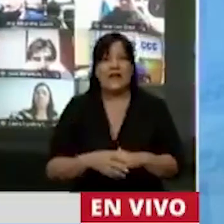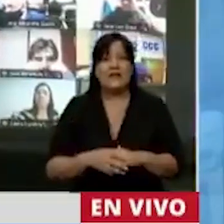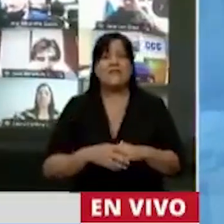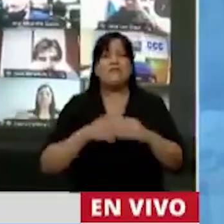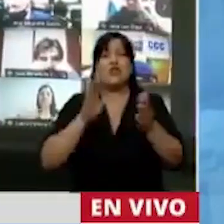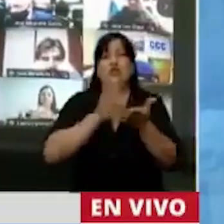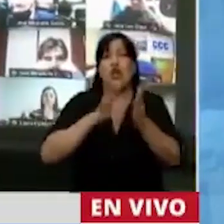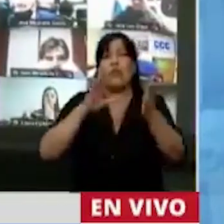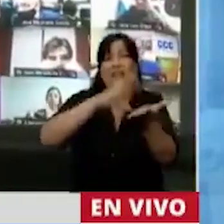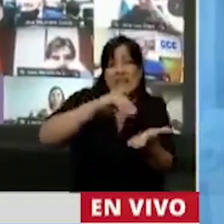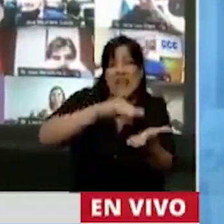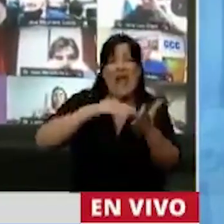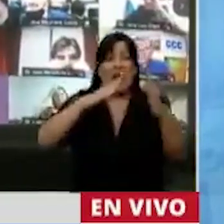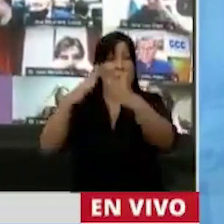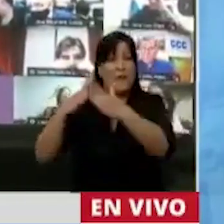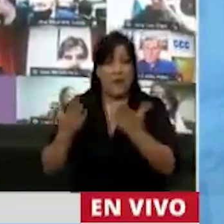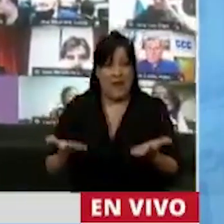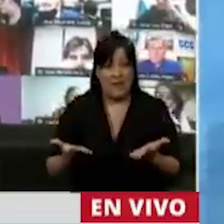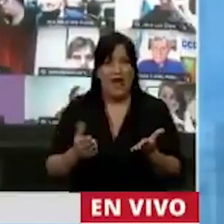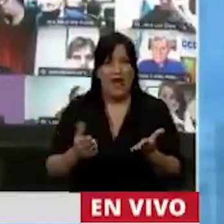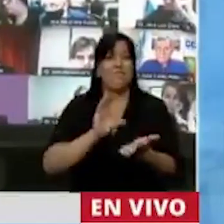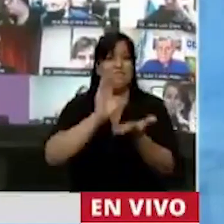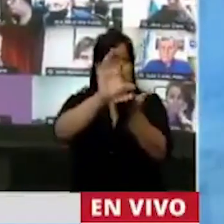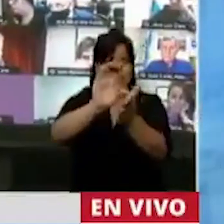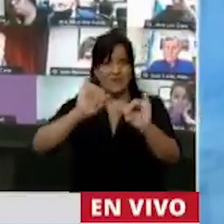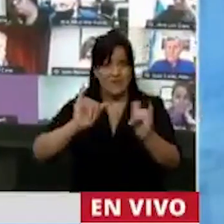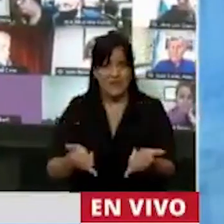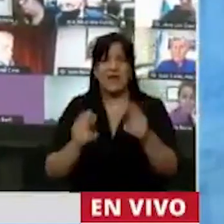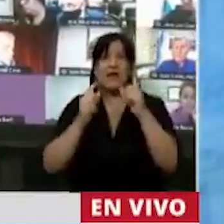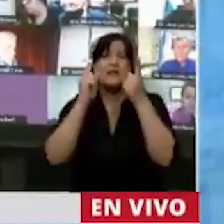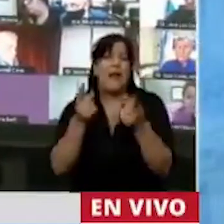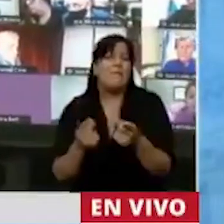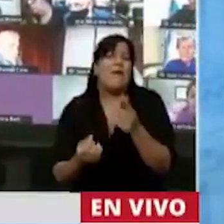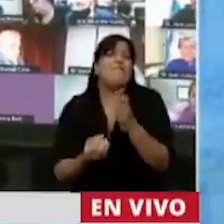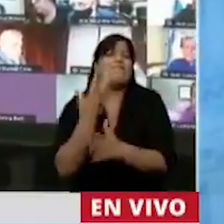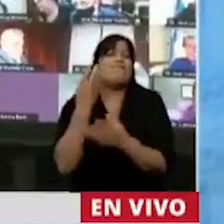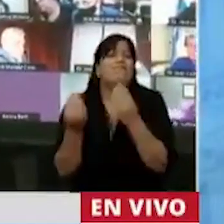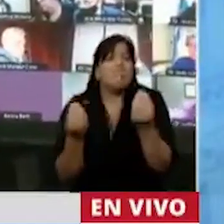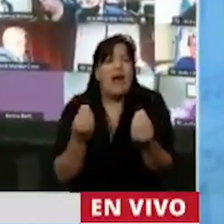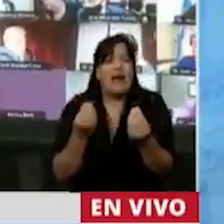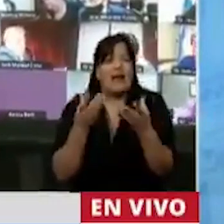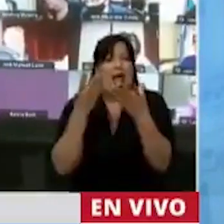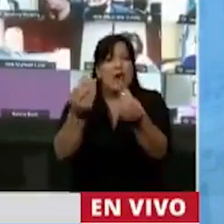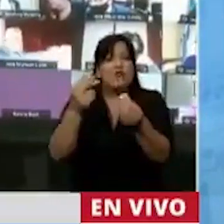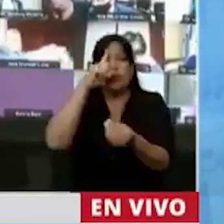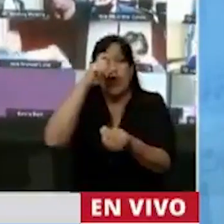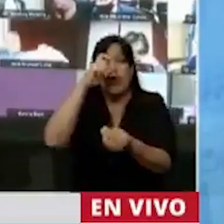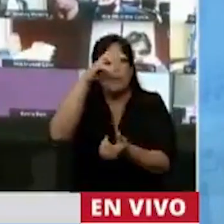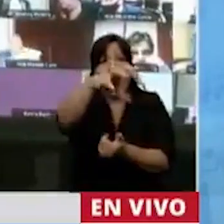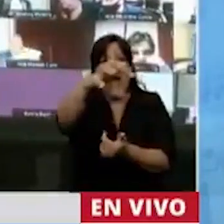vivienda. También lo hace para poder ayudar al sector sanitario,